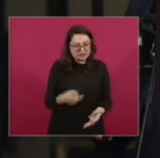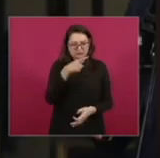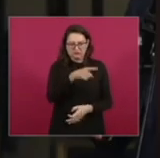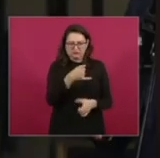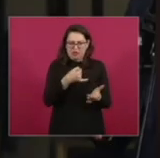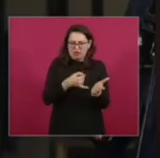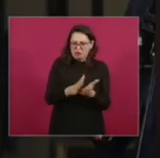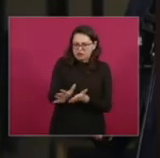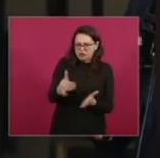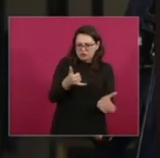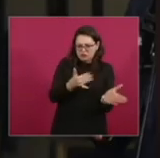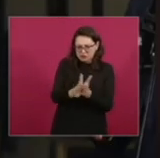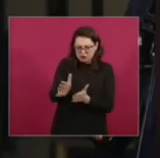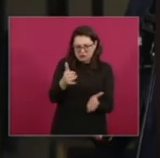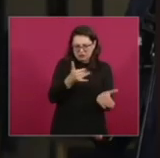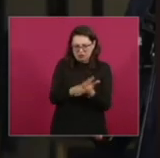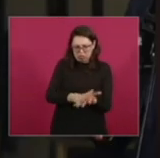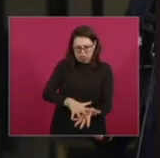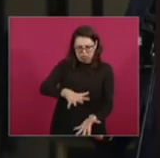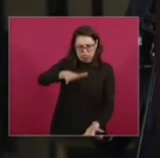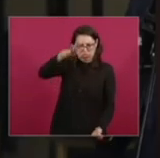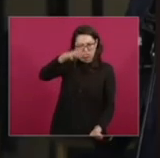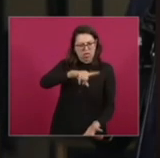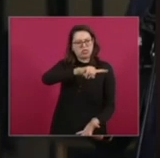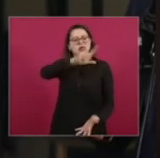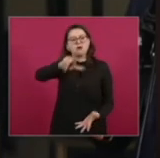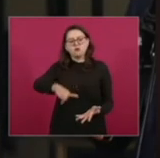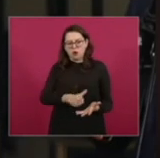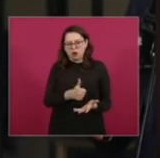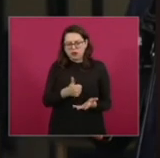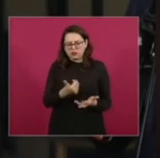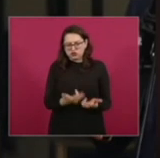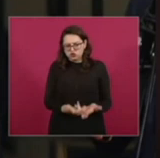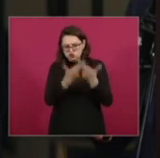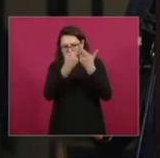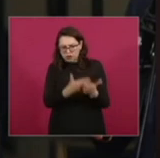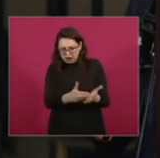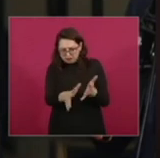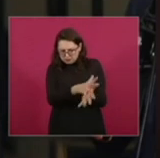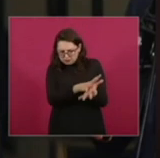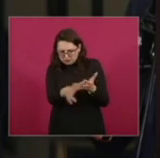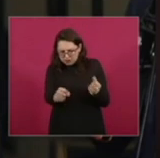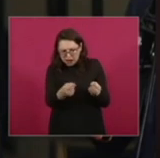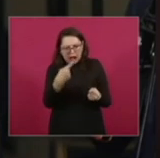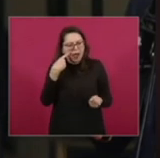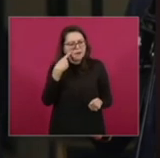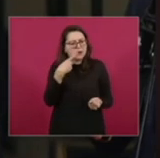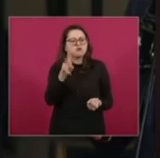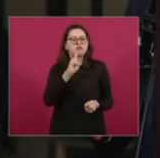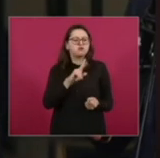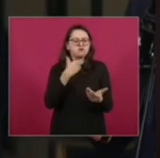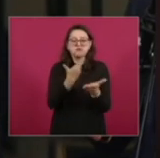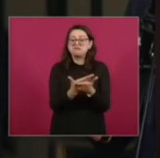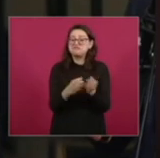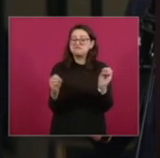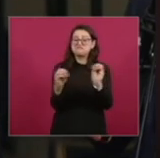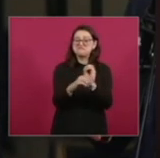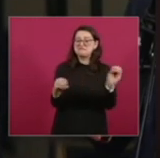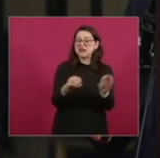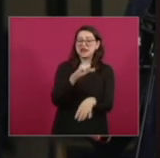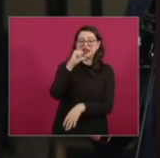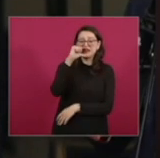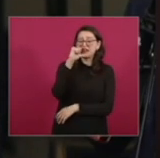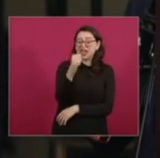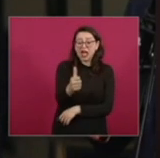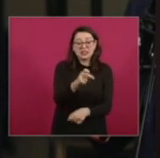sobreproducción la destruyeron, no se les exige que haya control en cuanto producen de boletas. Y esto